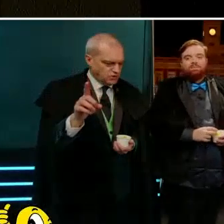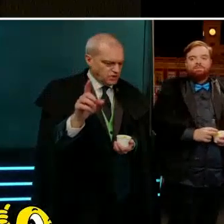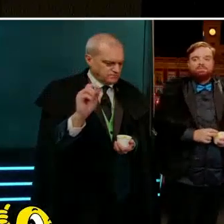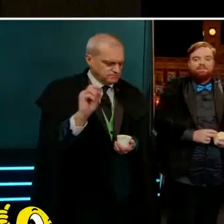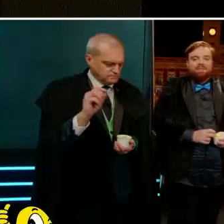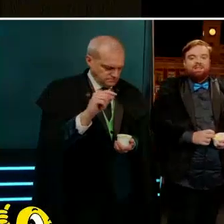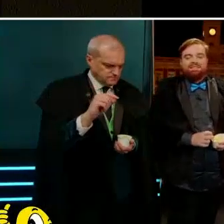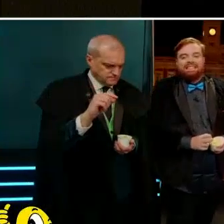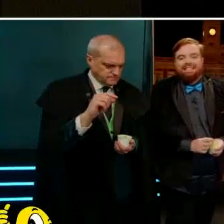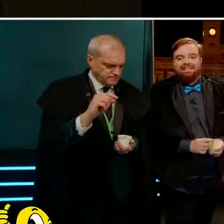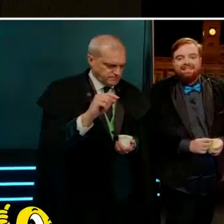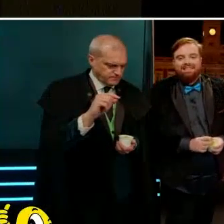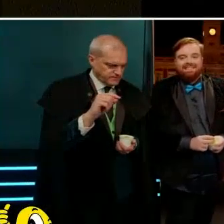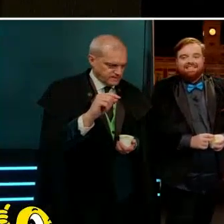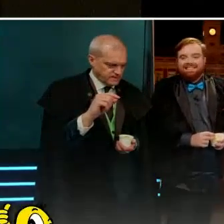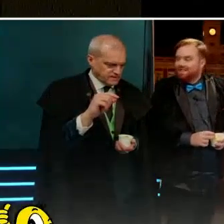Segundo.